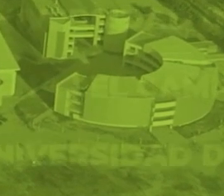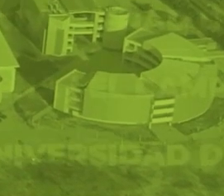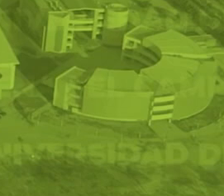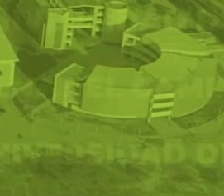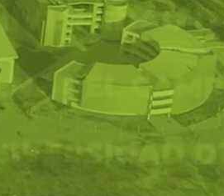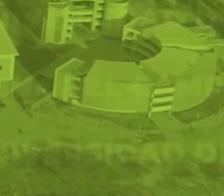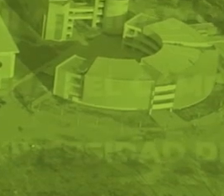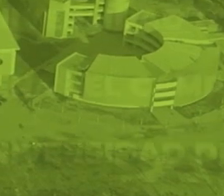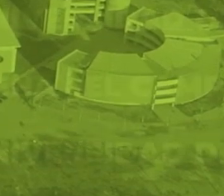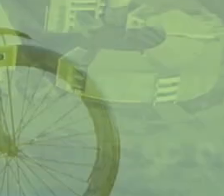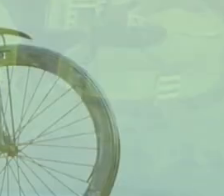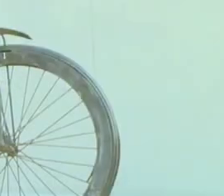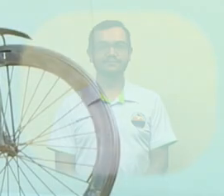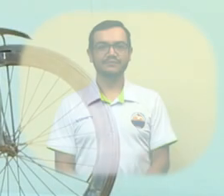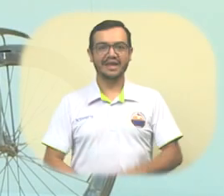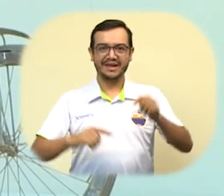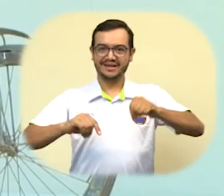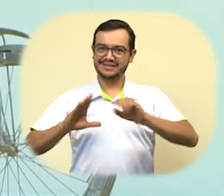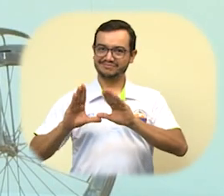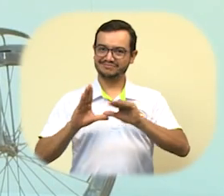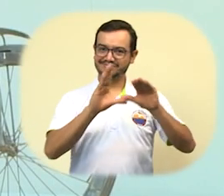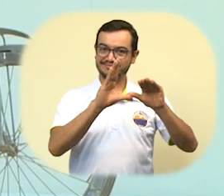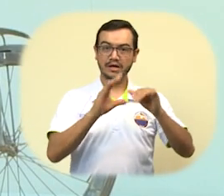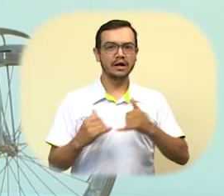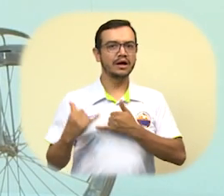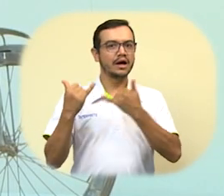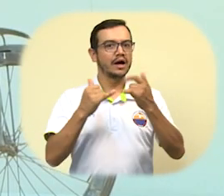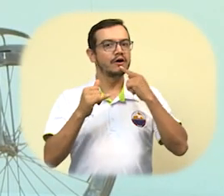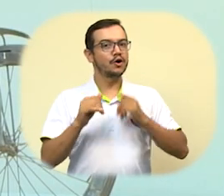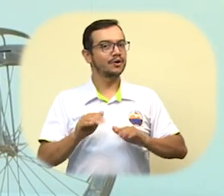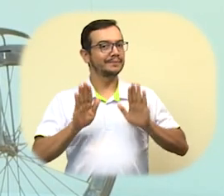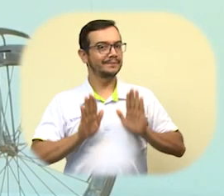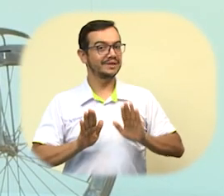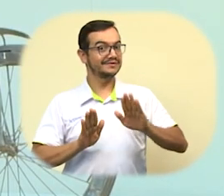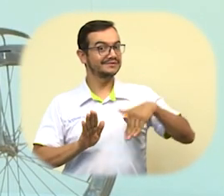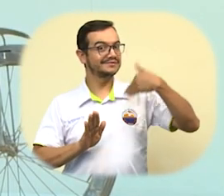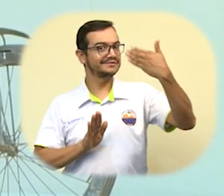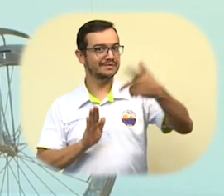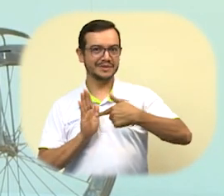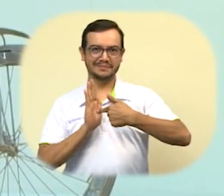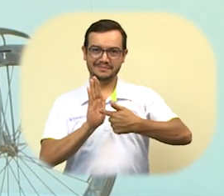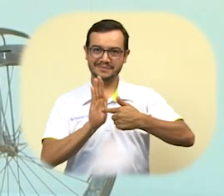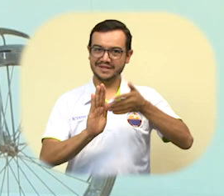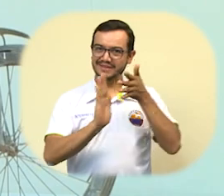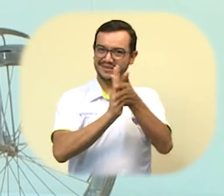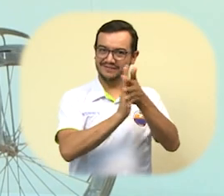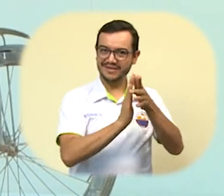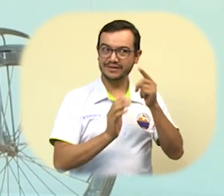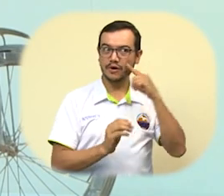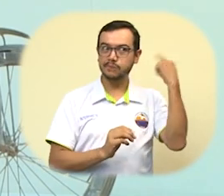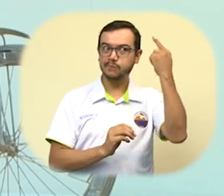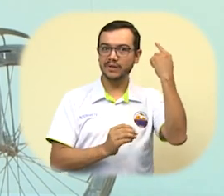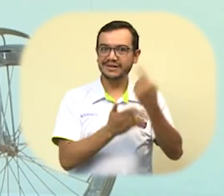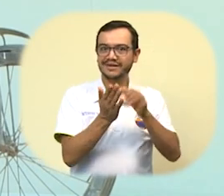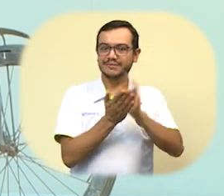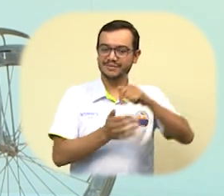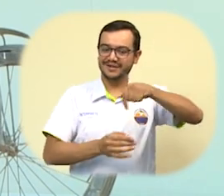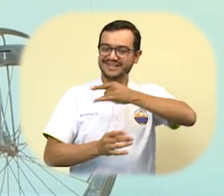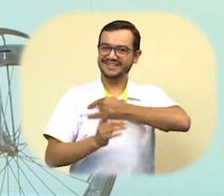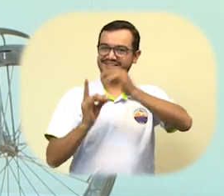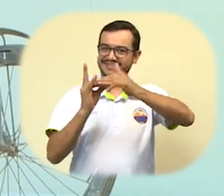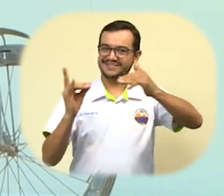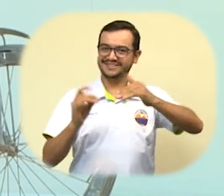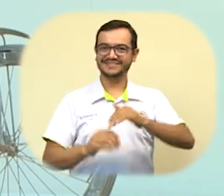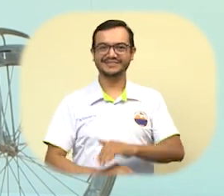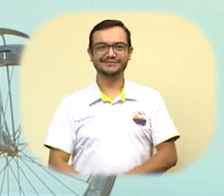del Magdalena. Estamos en el Campus TV. Vamos a una breve pausa. Y en segundos, más notas de interés generadas desde nuestra alma